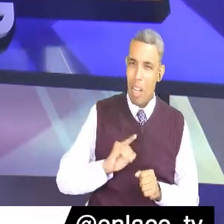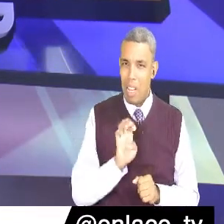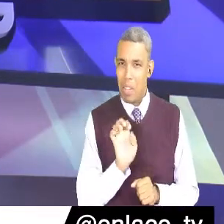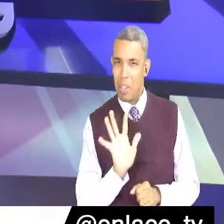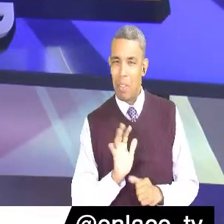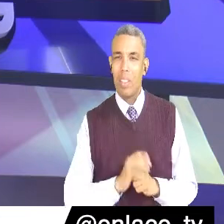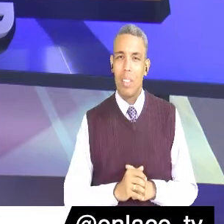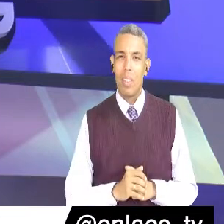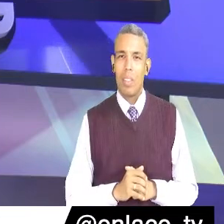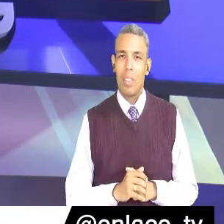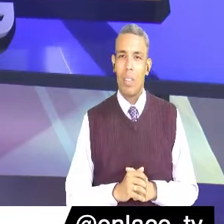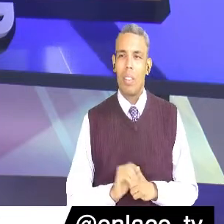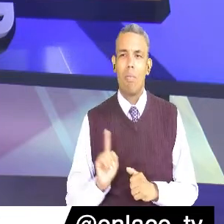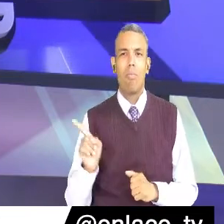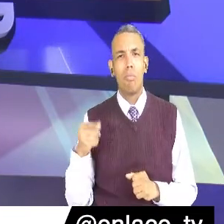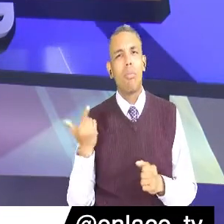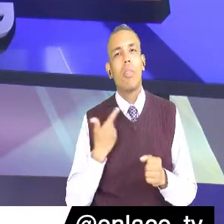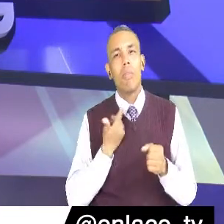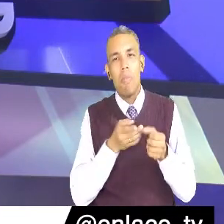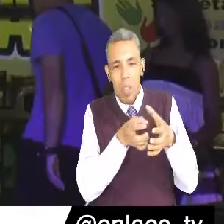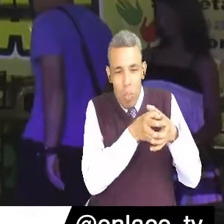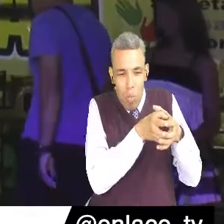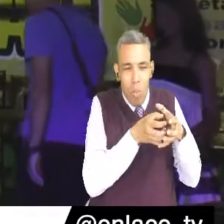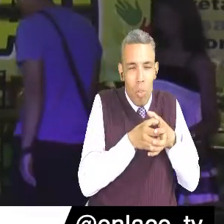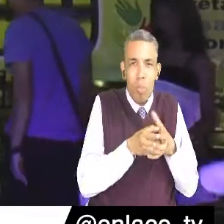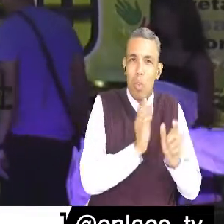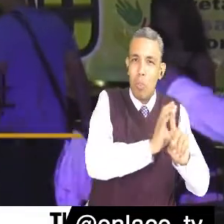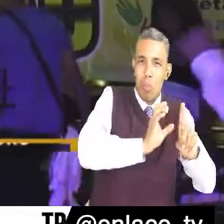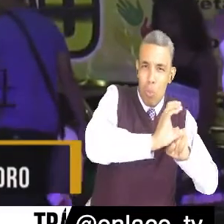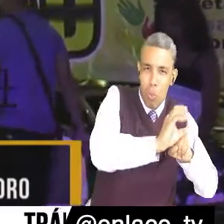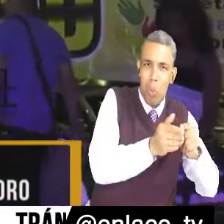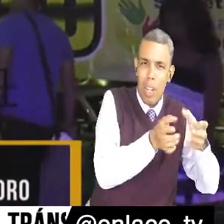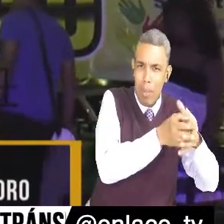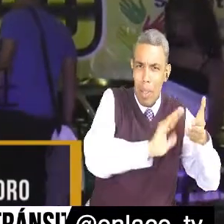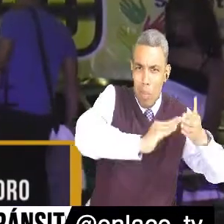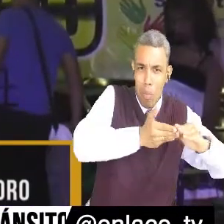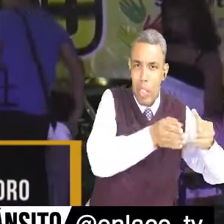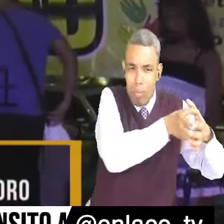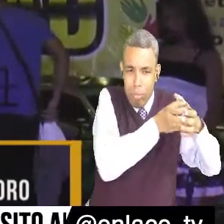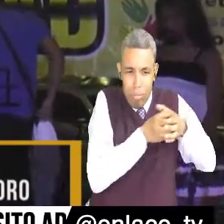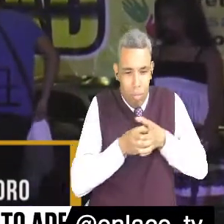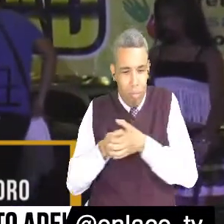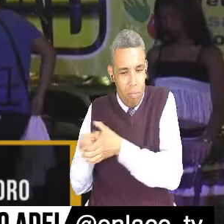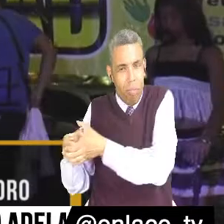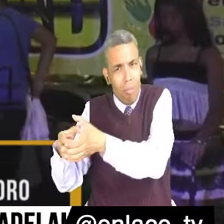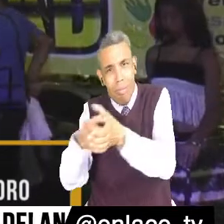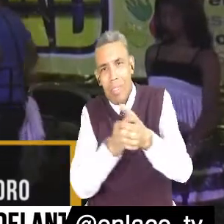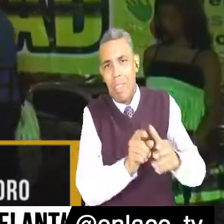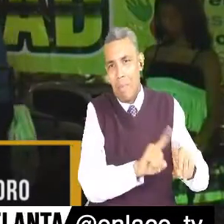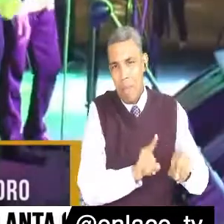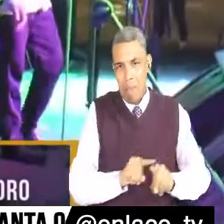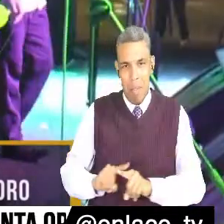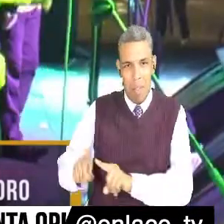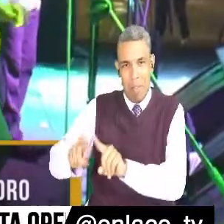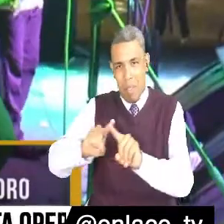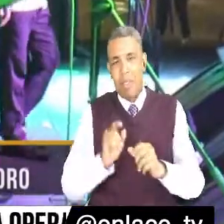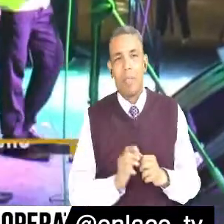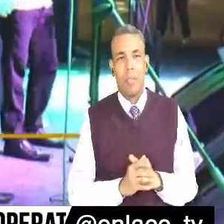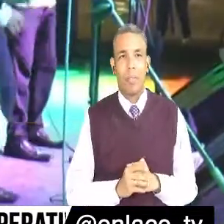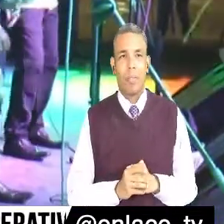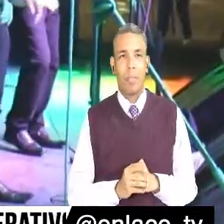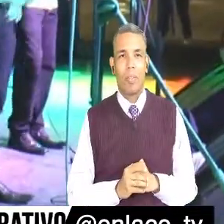con la participación de varias colonias. El Día de la Barranqueñeidad este año tendrá su realización en el marco del aniversario número